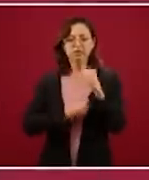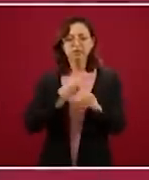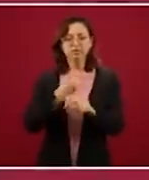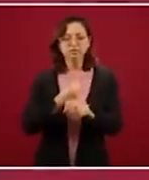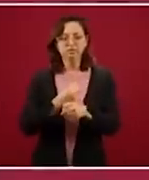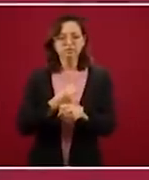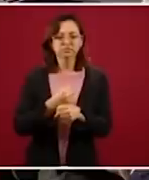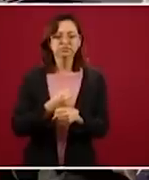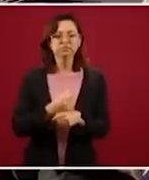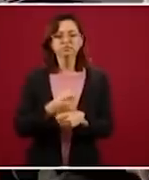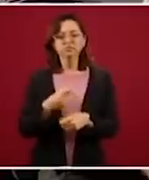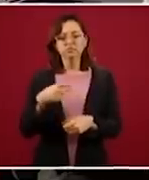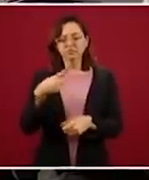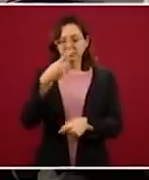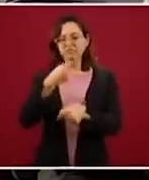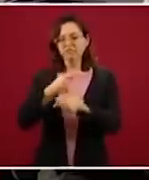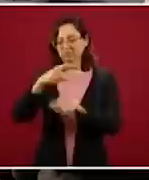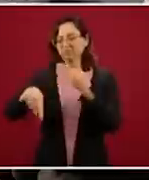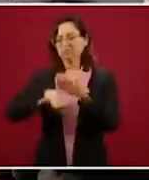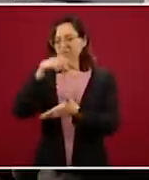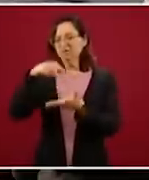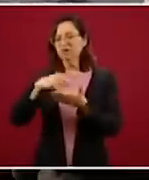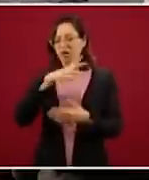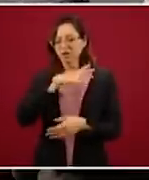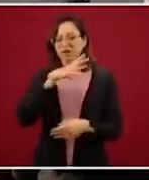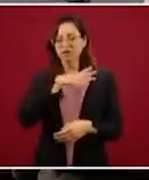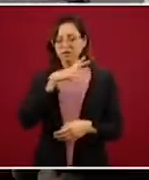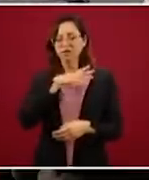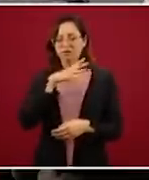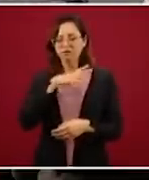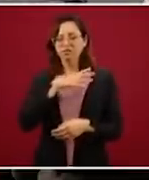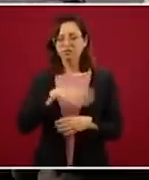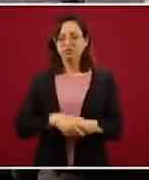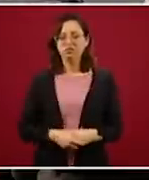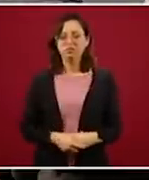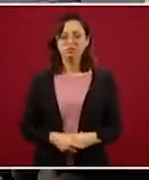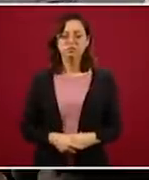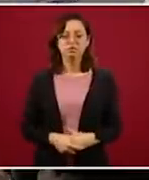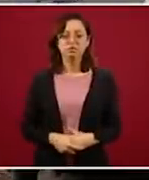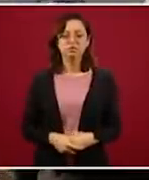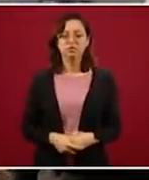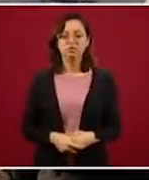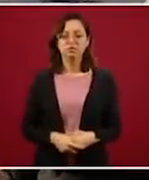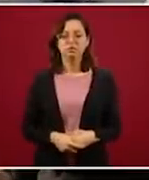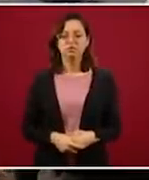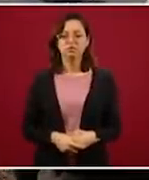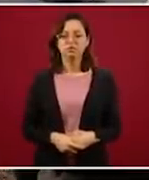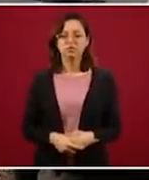en primer lugar, en